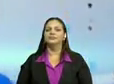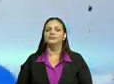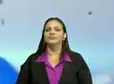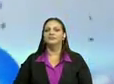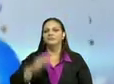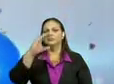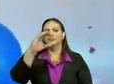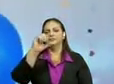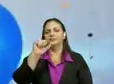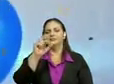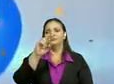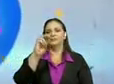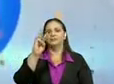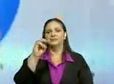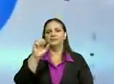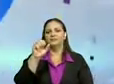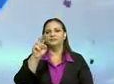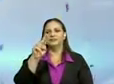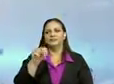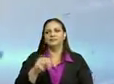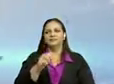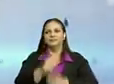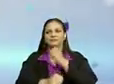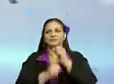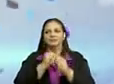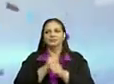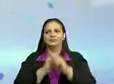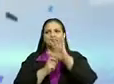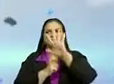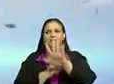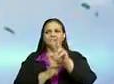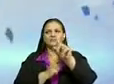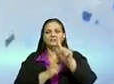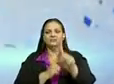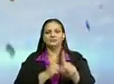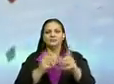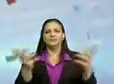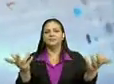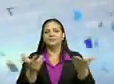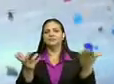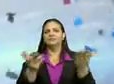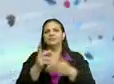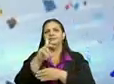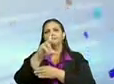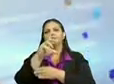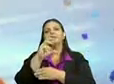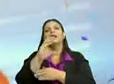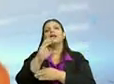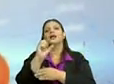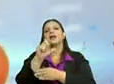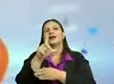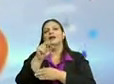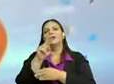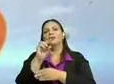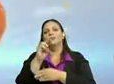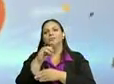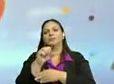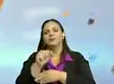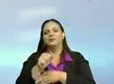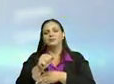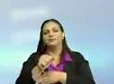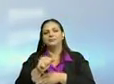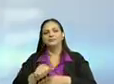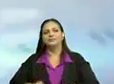Carmen Santos, 51 años de Caluma. De Caluma, tierra linda. ¡Feliz cumpleaños, doña